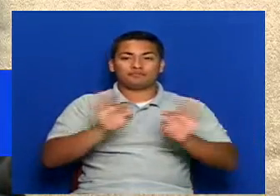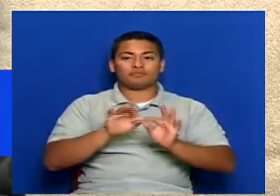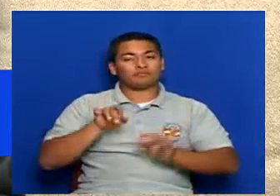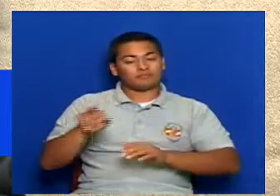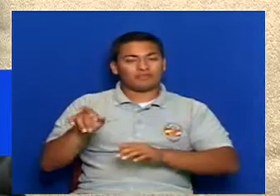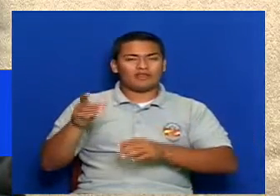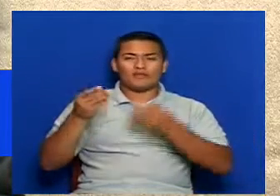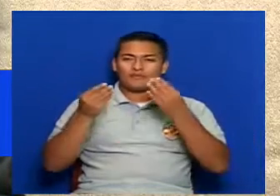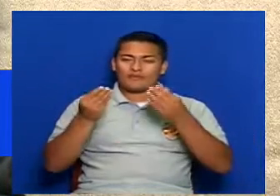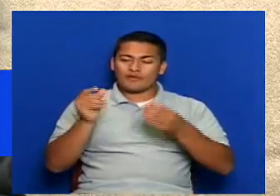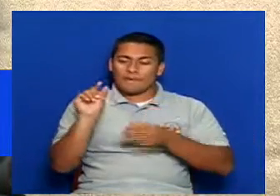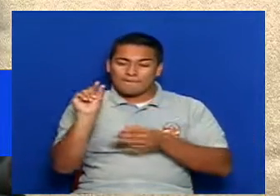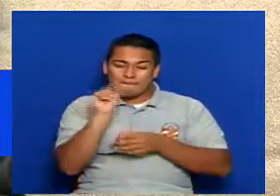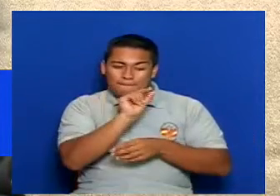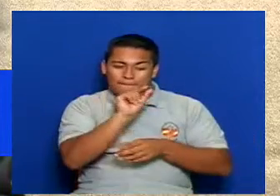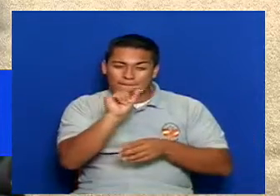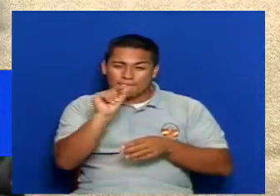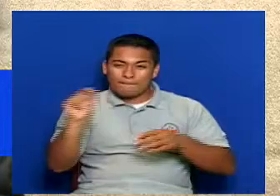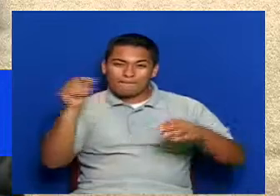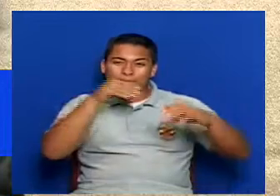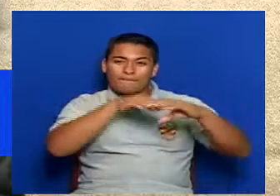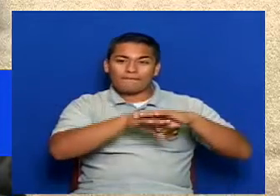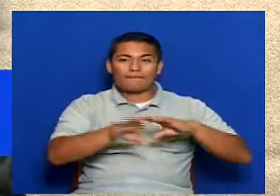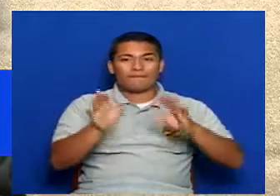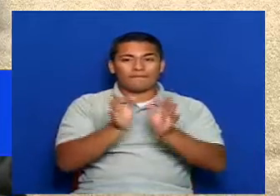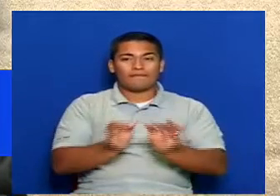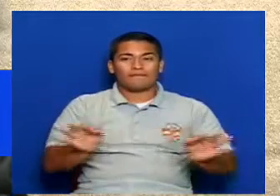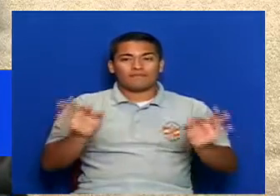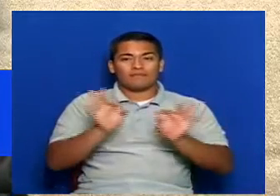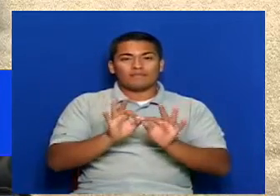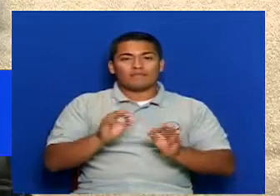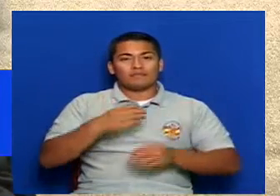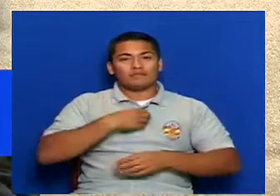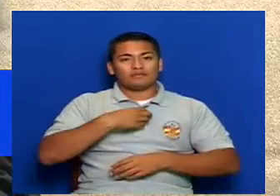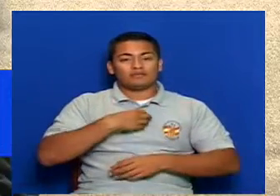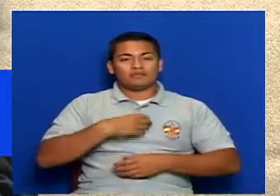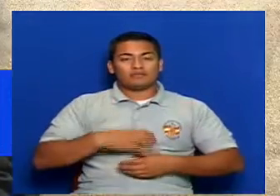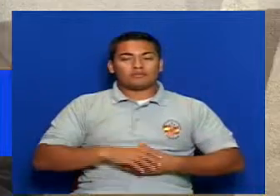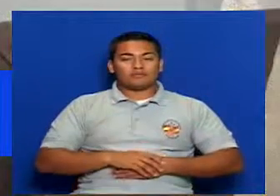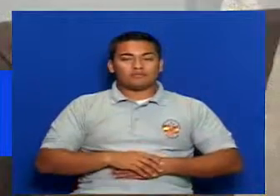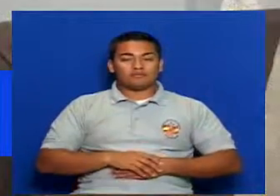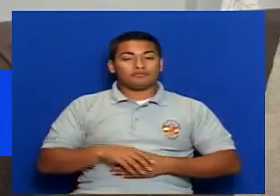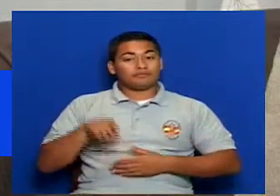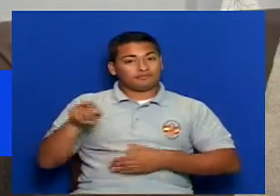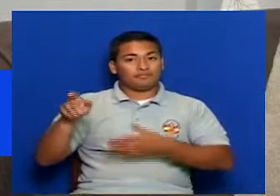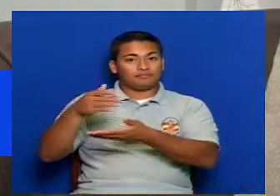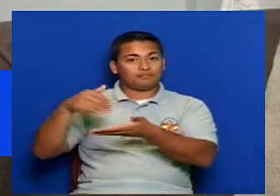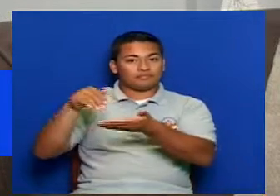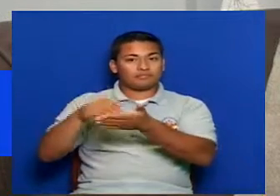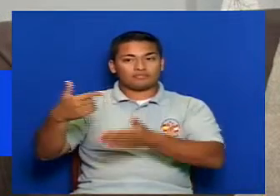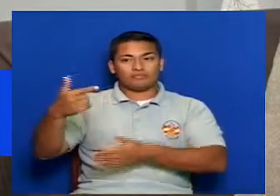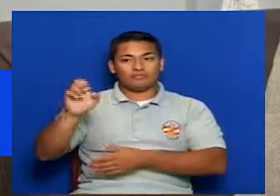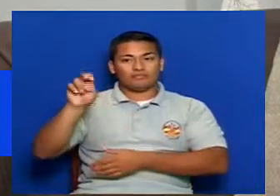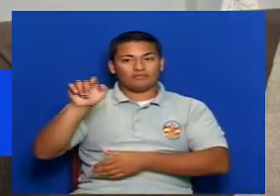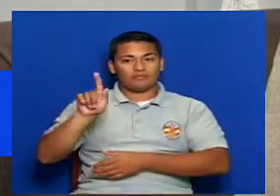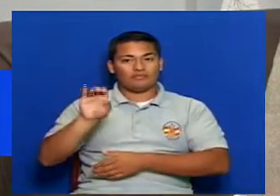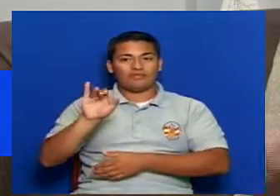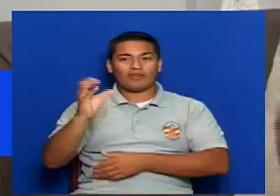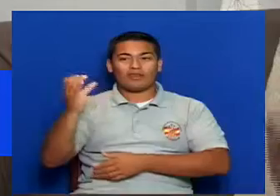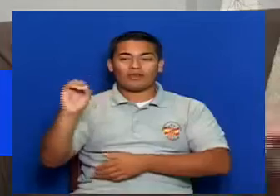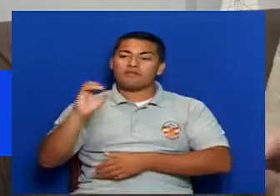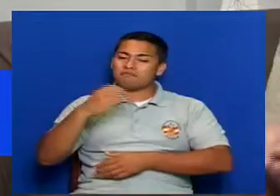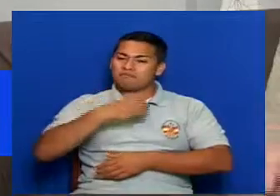la semilla genética importante entonces el centro genético tiene una comunicación como decía anteriormente